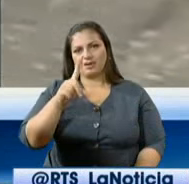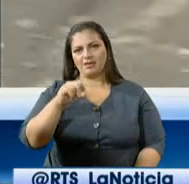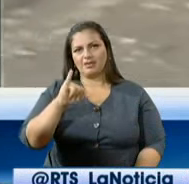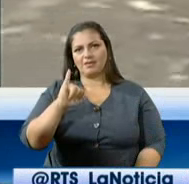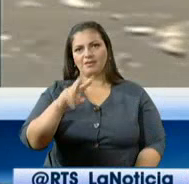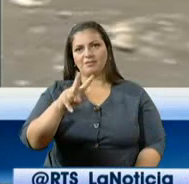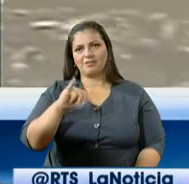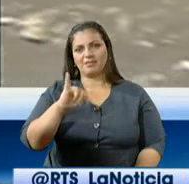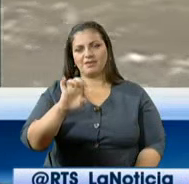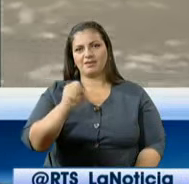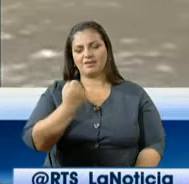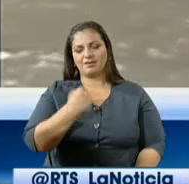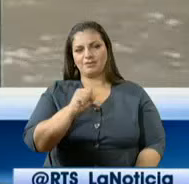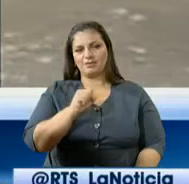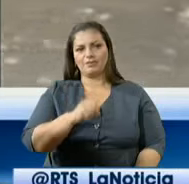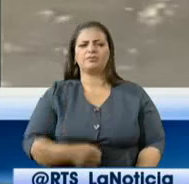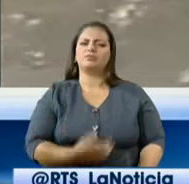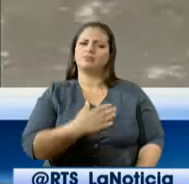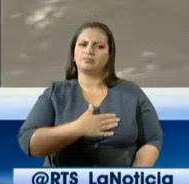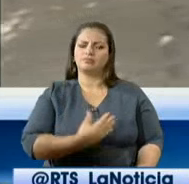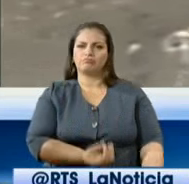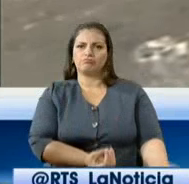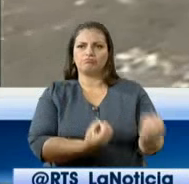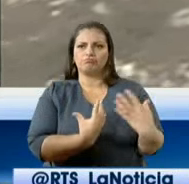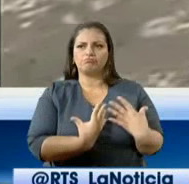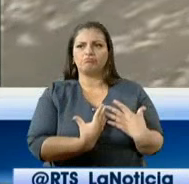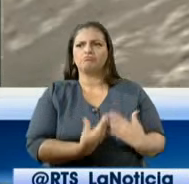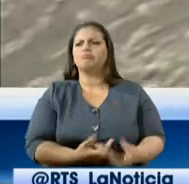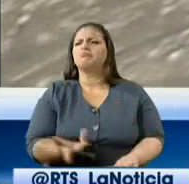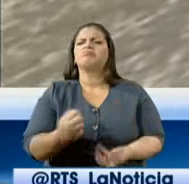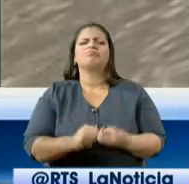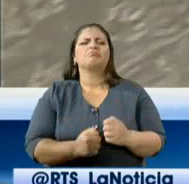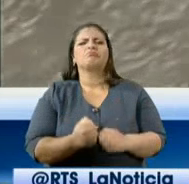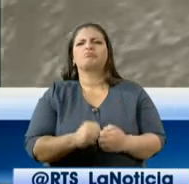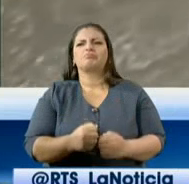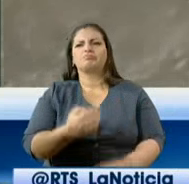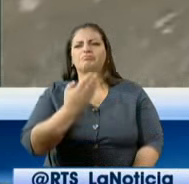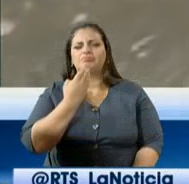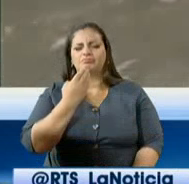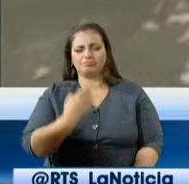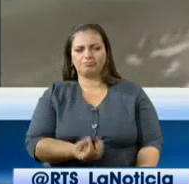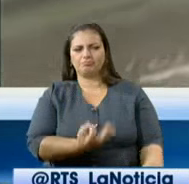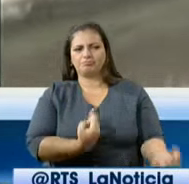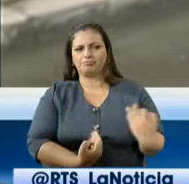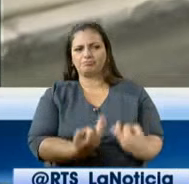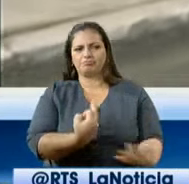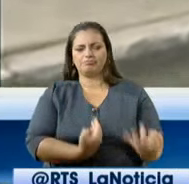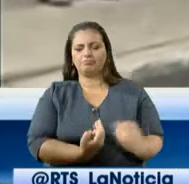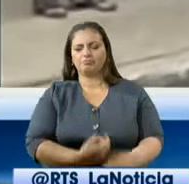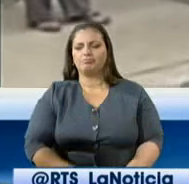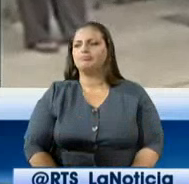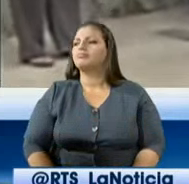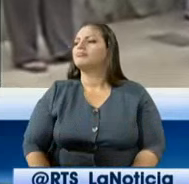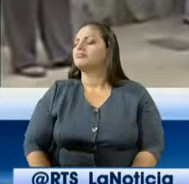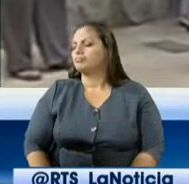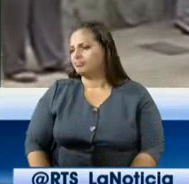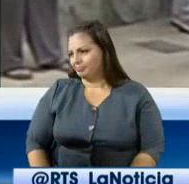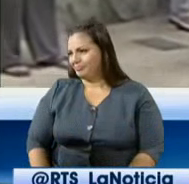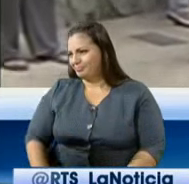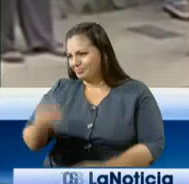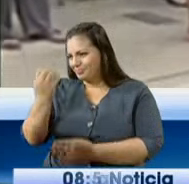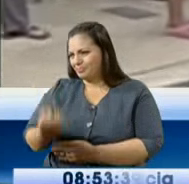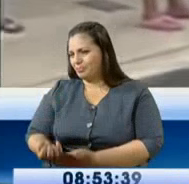de Interagua, para que nos cuente un poquito acerca de este problema. Ingeniero, buenos días. ¿Cuál es el diagnóstico que ocurre aquí? Bueno, sí, muy buenos